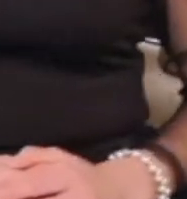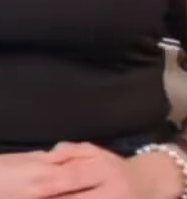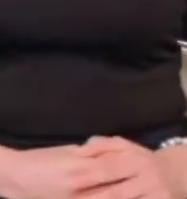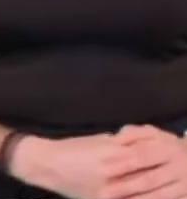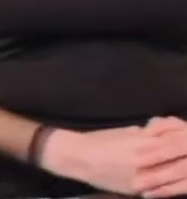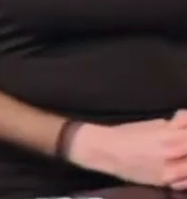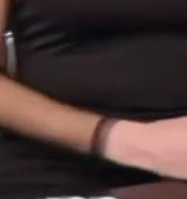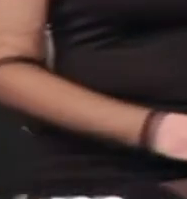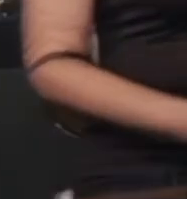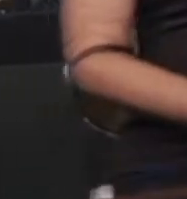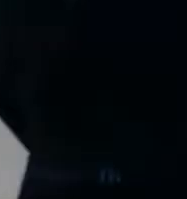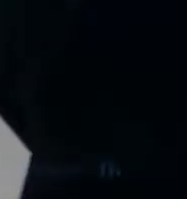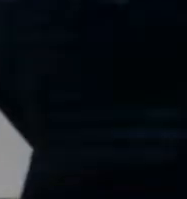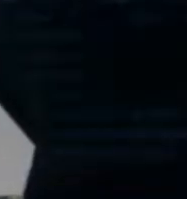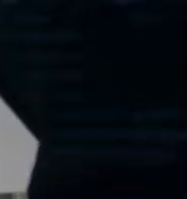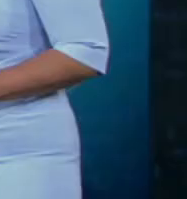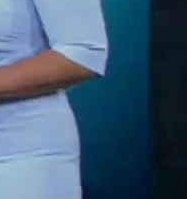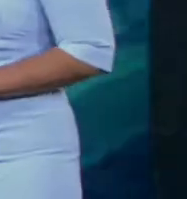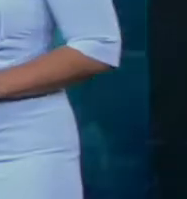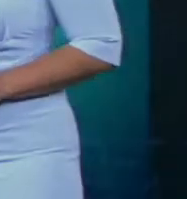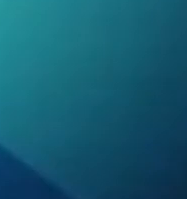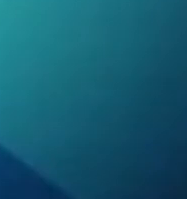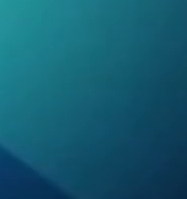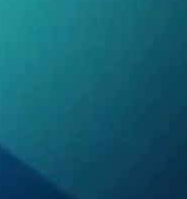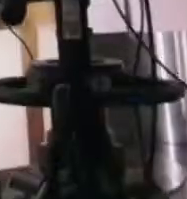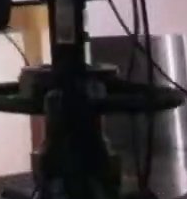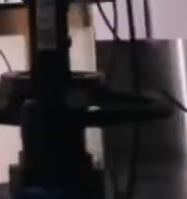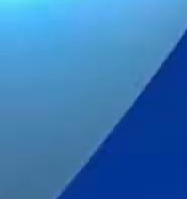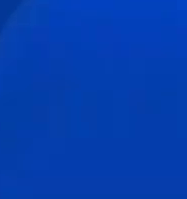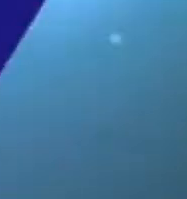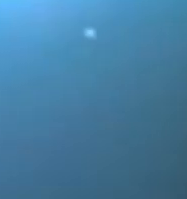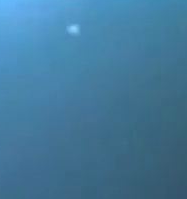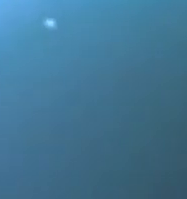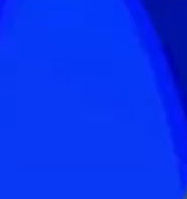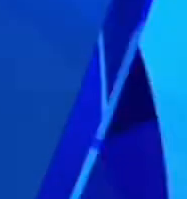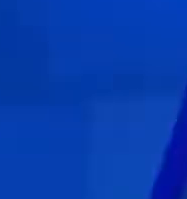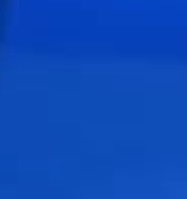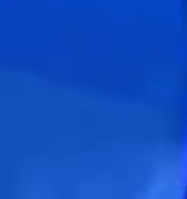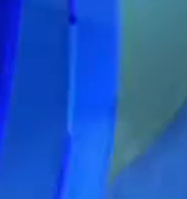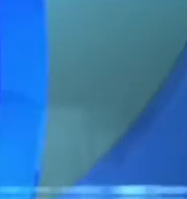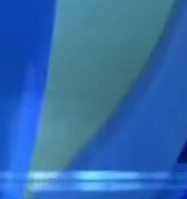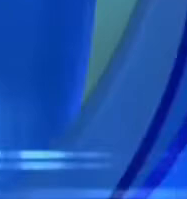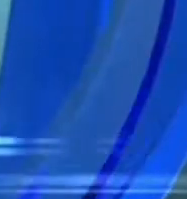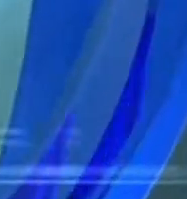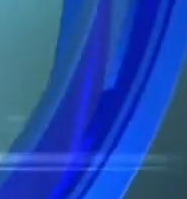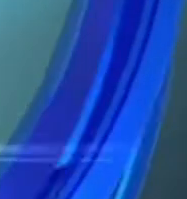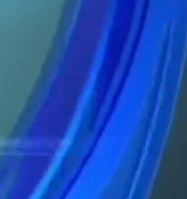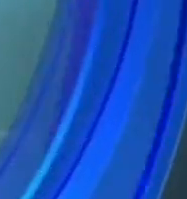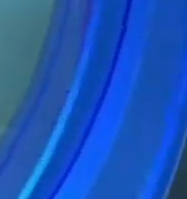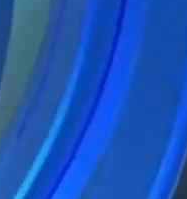y de 6 a 8 de la noche. Noticias 28.